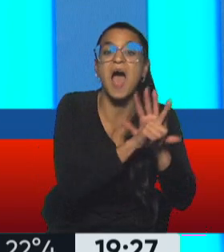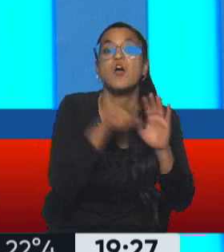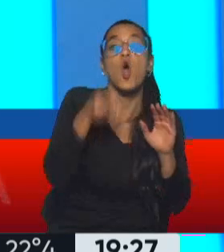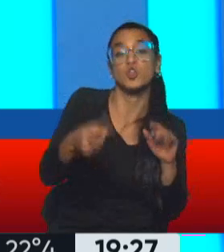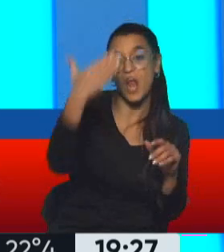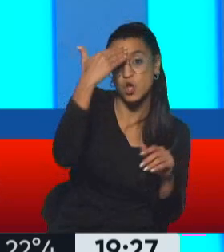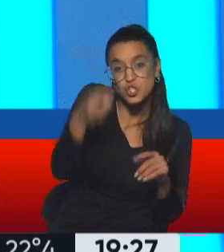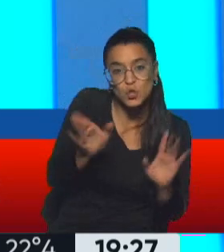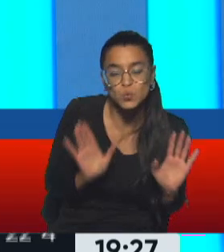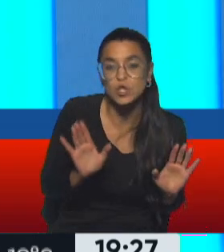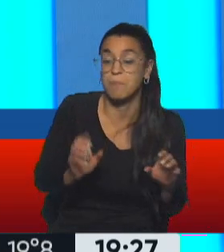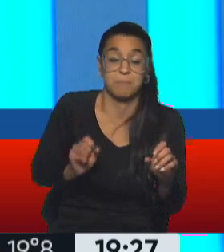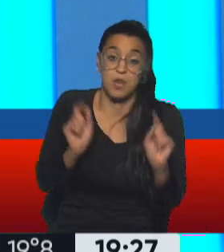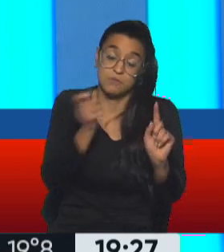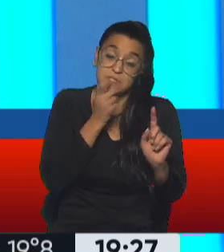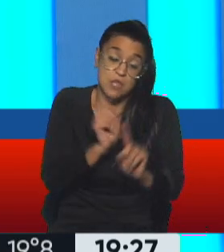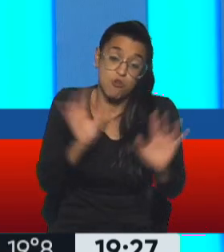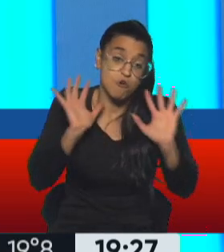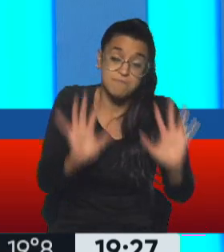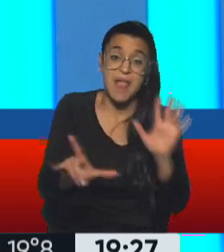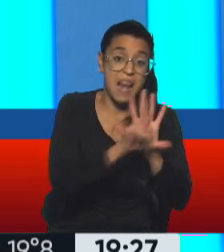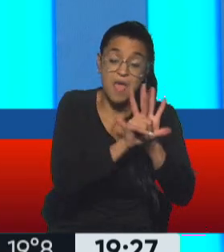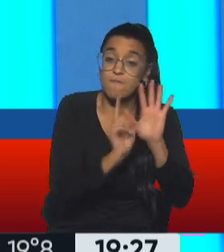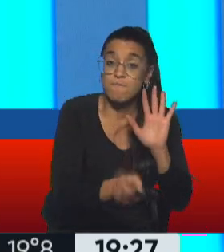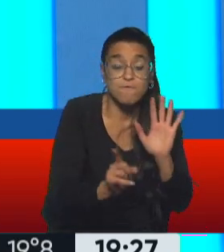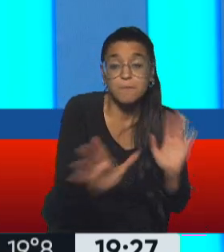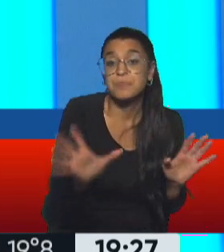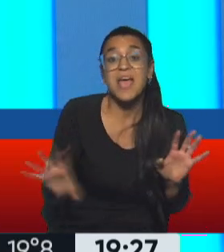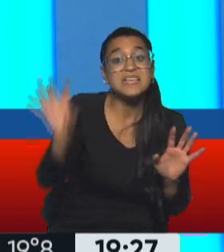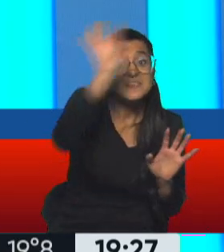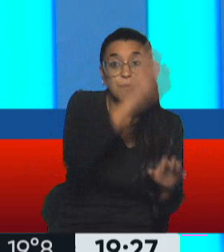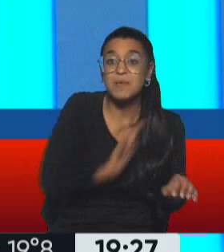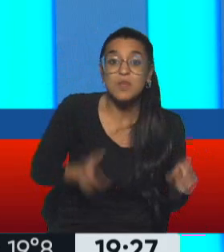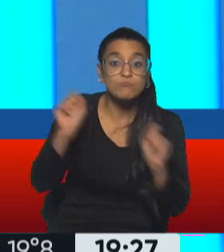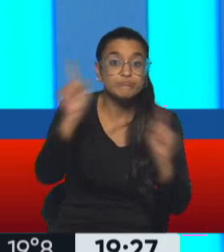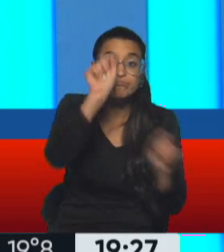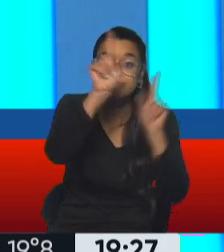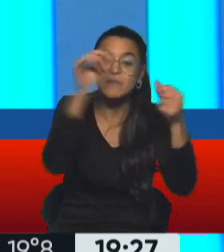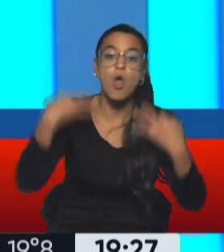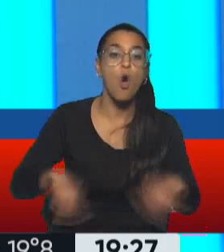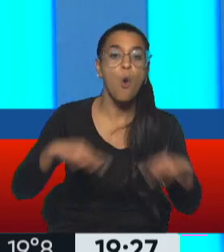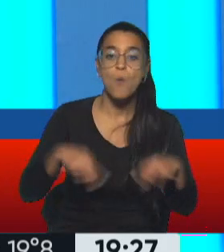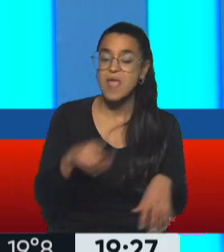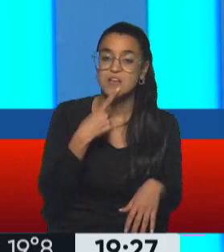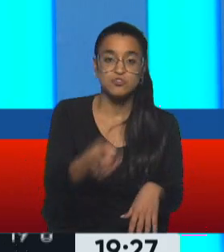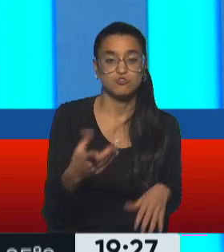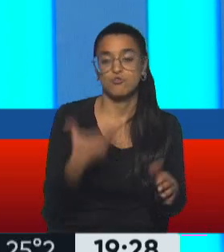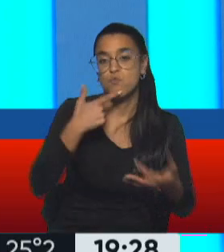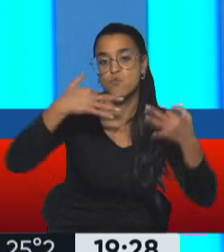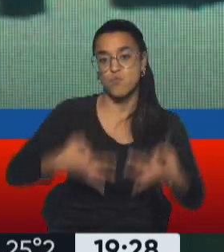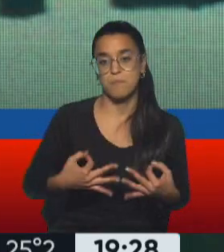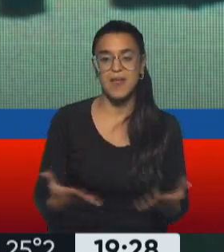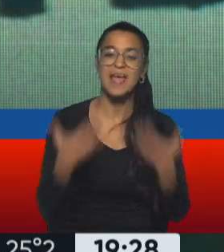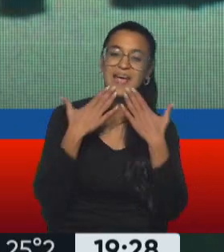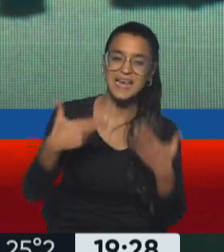inconstitucional. Hasta tanto, la ley está vigente y cada estado provincial y el estado federal tienen la obligación de garantizar su cumplimiento.